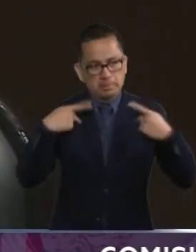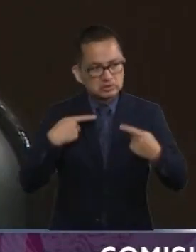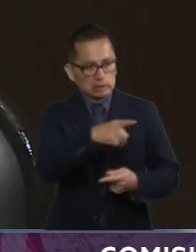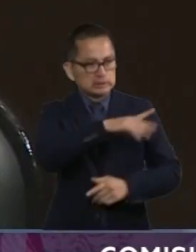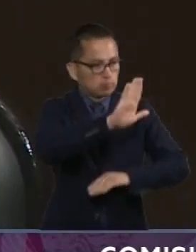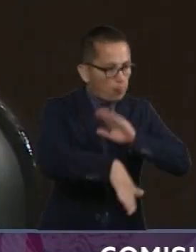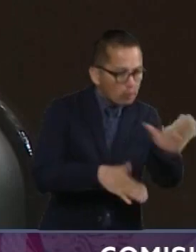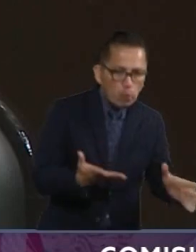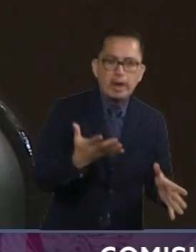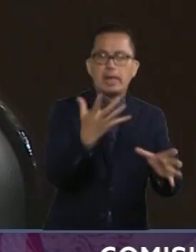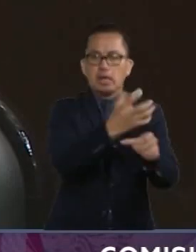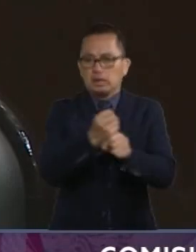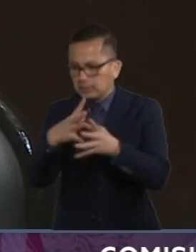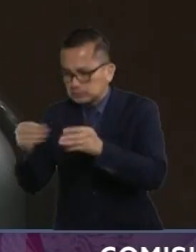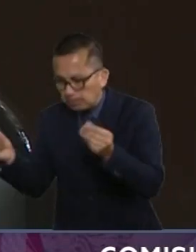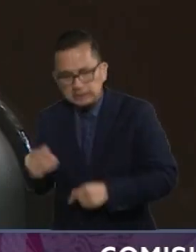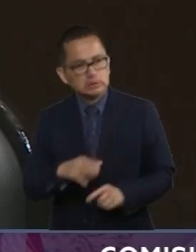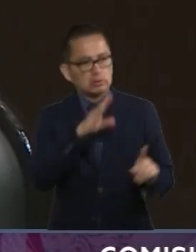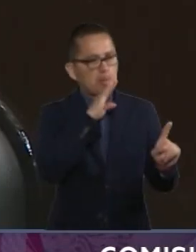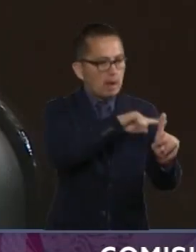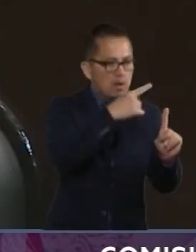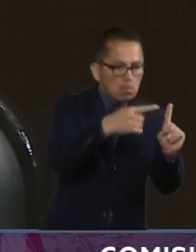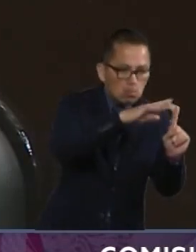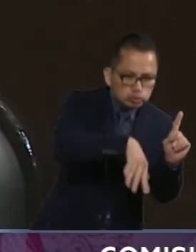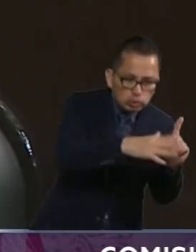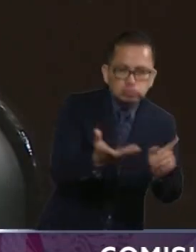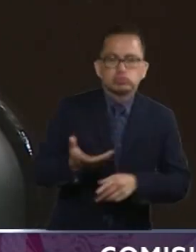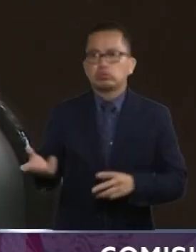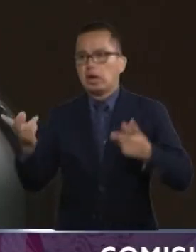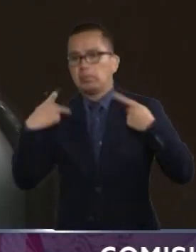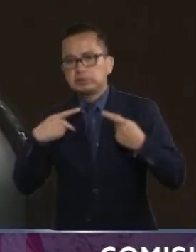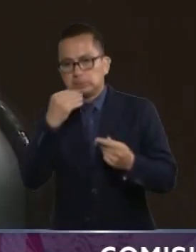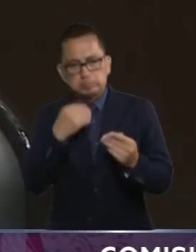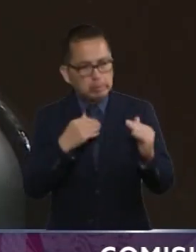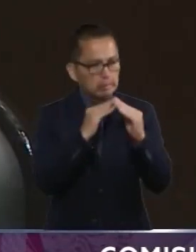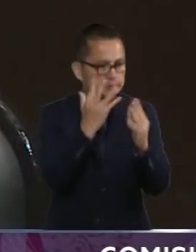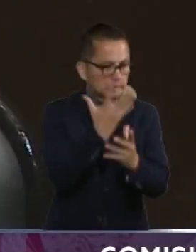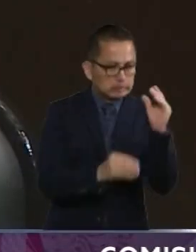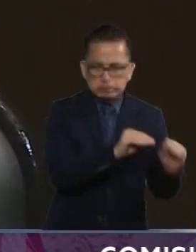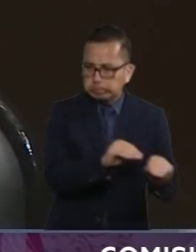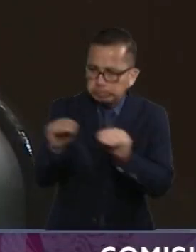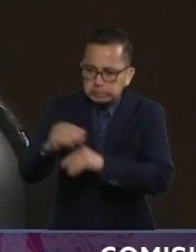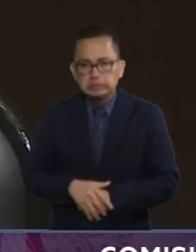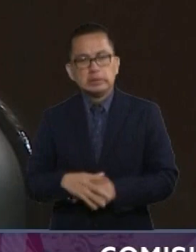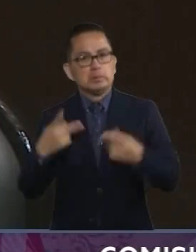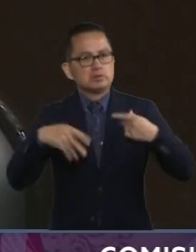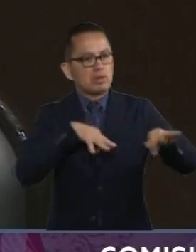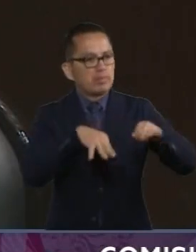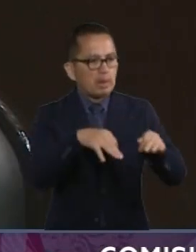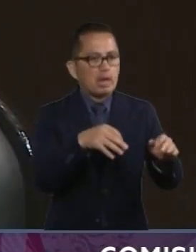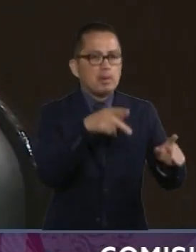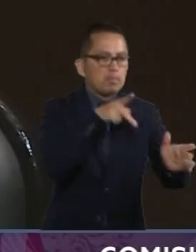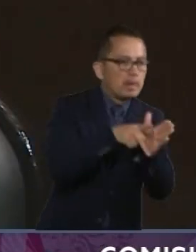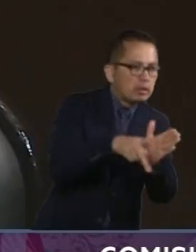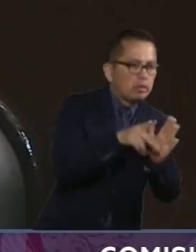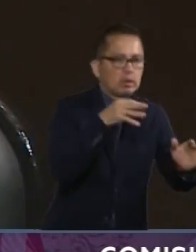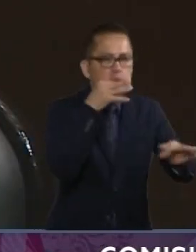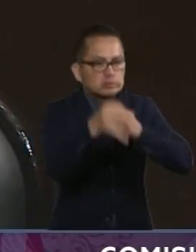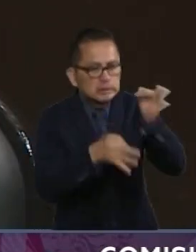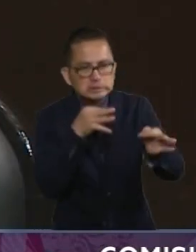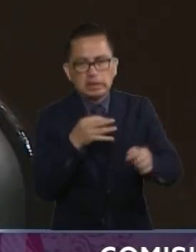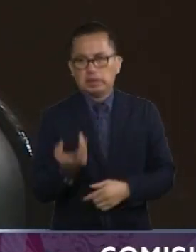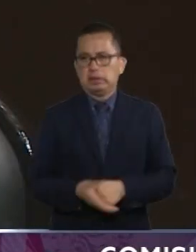las madres buscadoras, de los desplazados, de los periodistas, de las madres violentadas y de todas las víctimas que no han